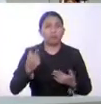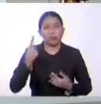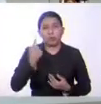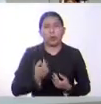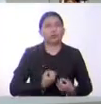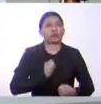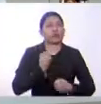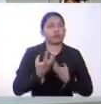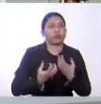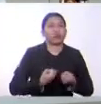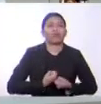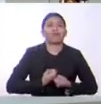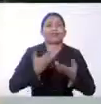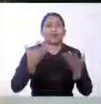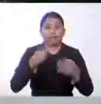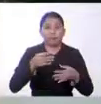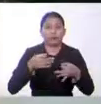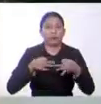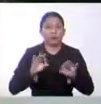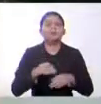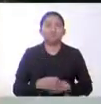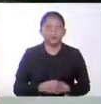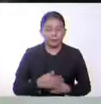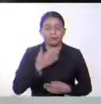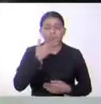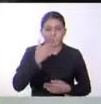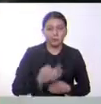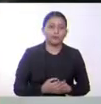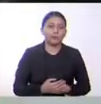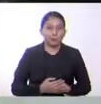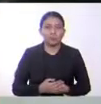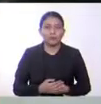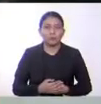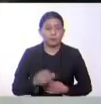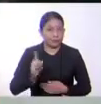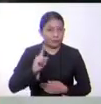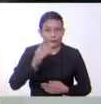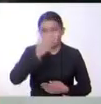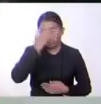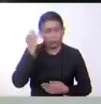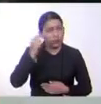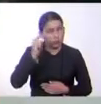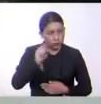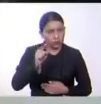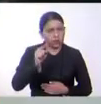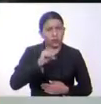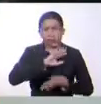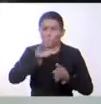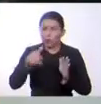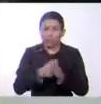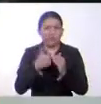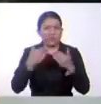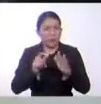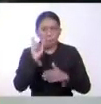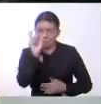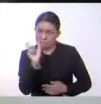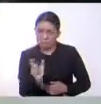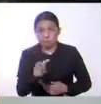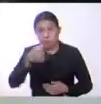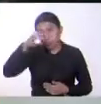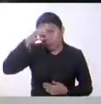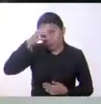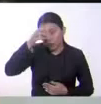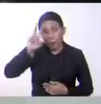se expresa de esa forma? Efectivamente, Francisco, recordemos que dentro de todos estos términos y del conocimiento de